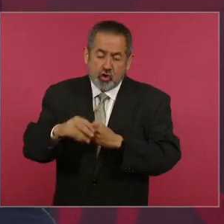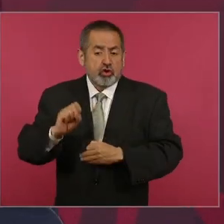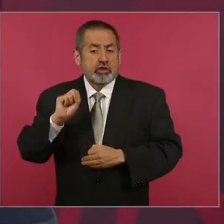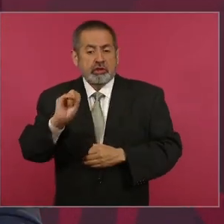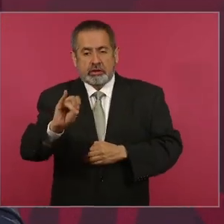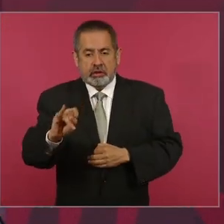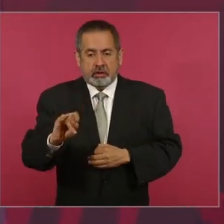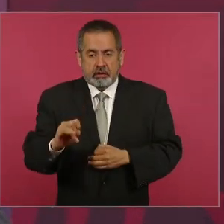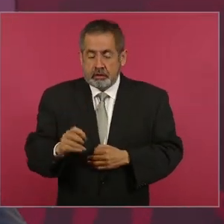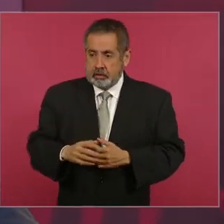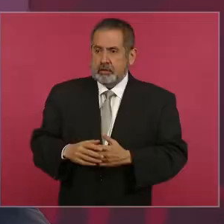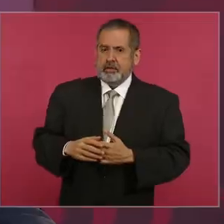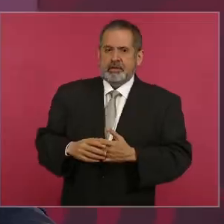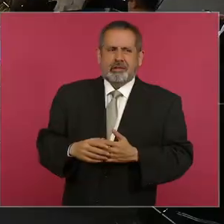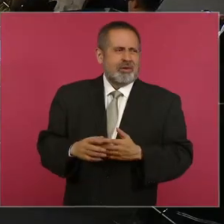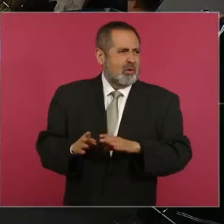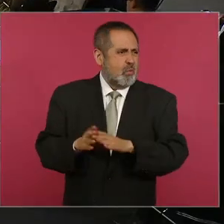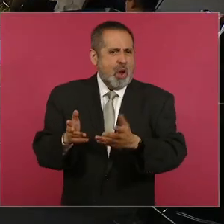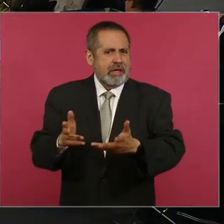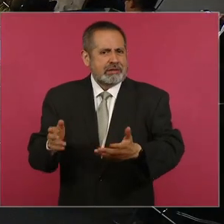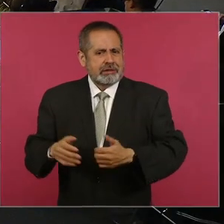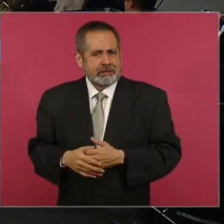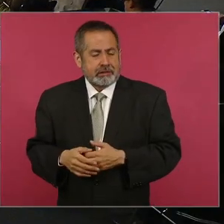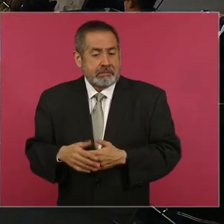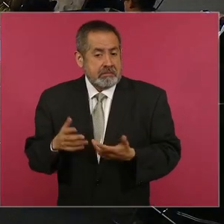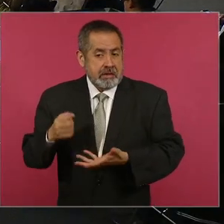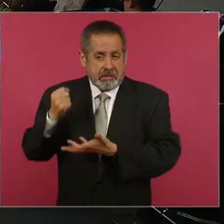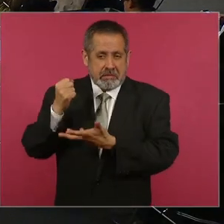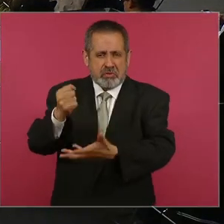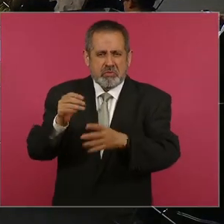Claro, el presupuesto